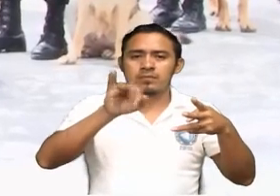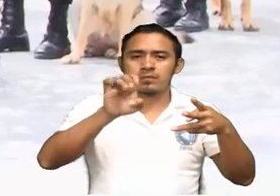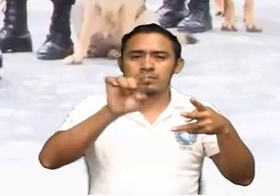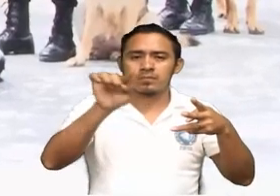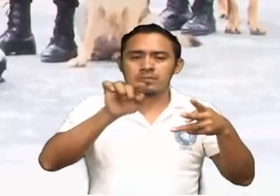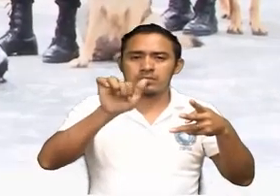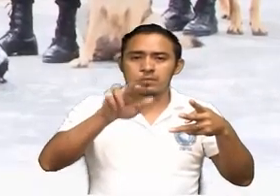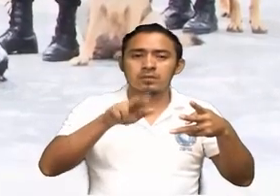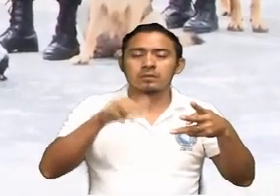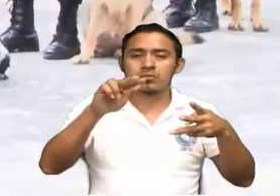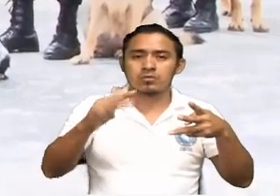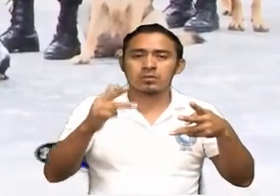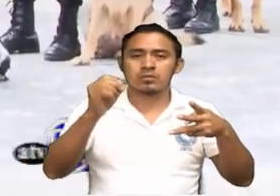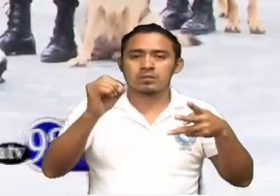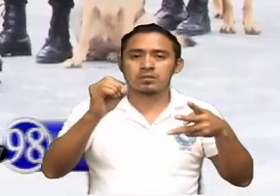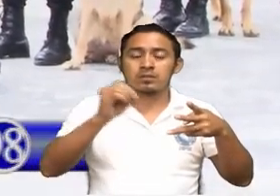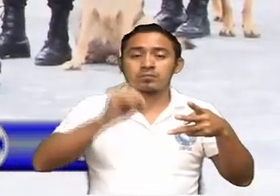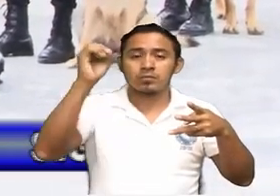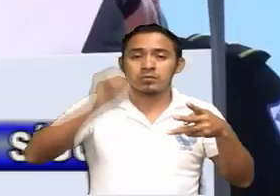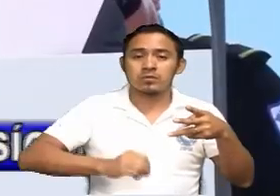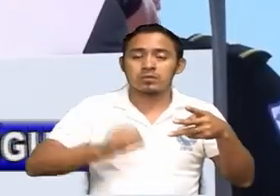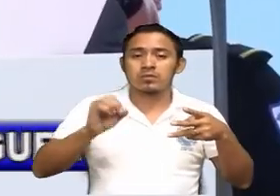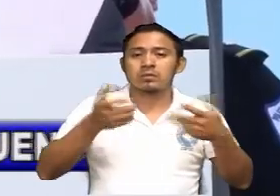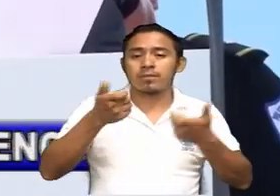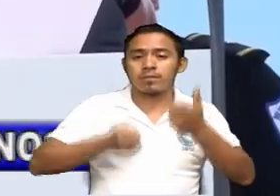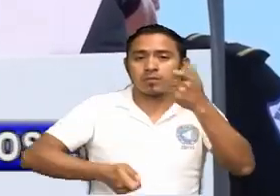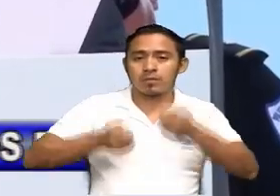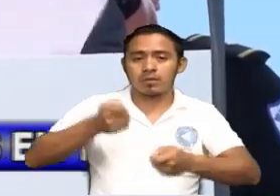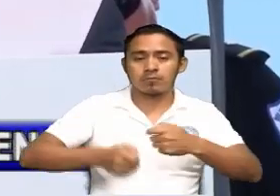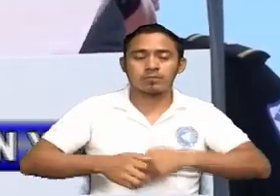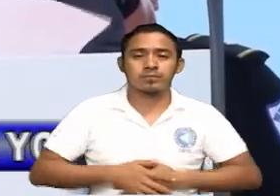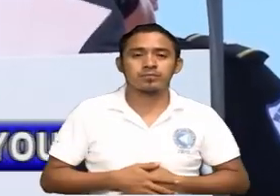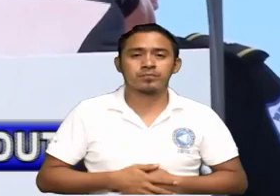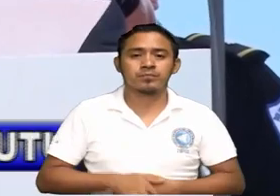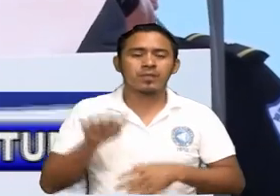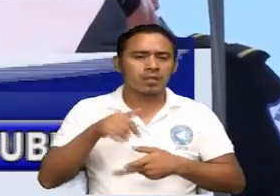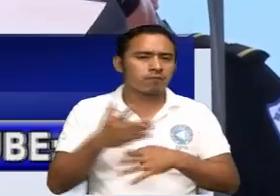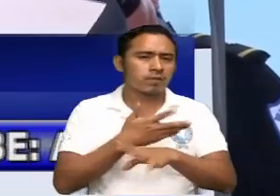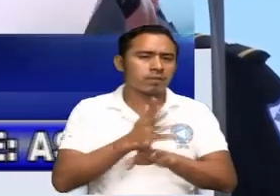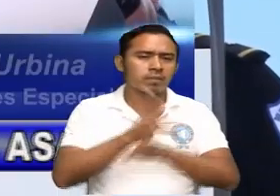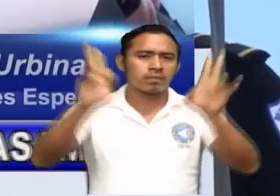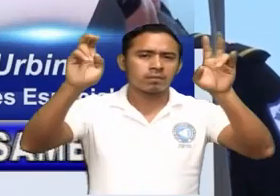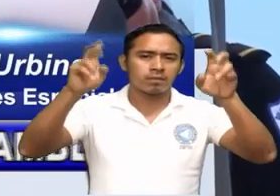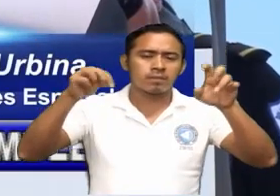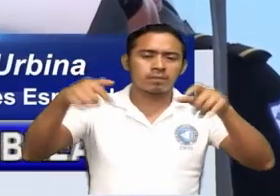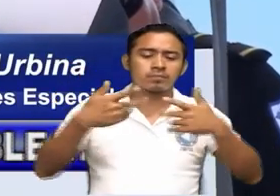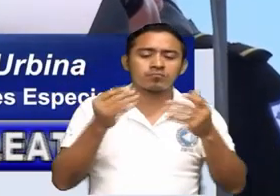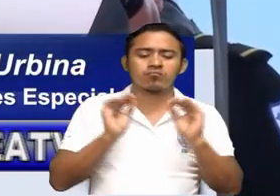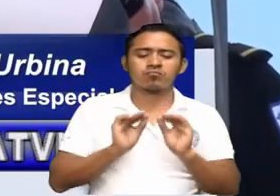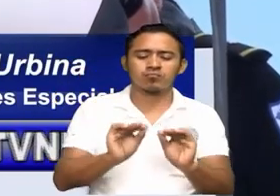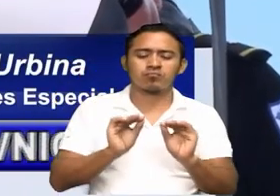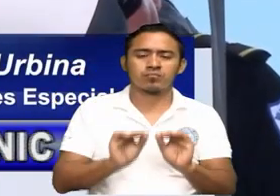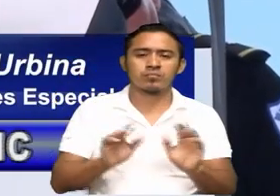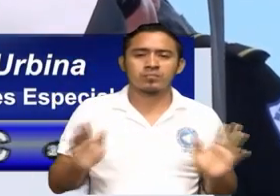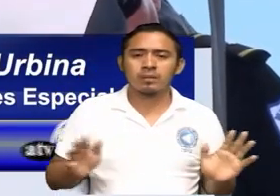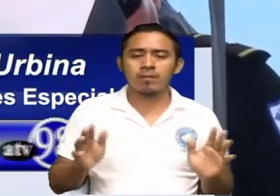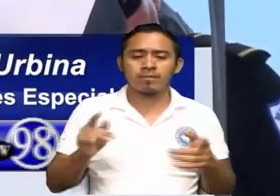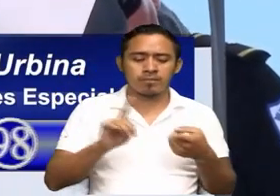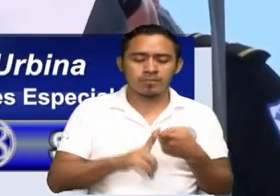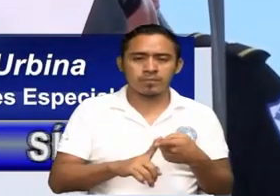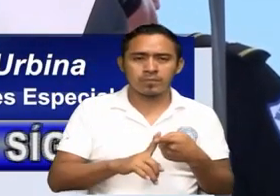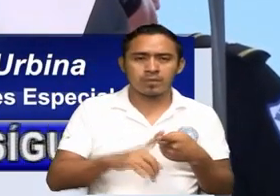con 80.7% de Boaco. Los temas desarrollados en esta preparación especializada son la teoría